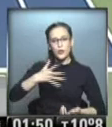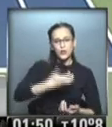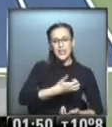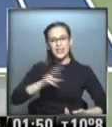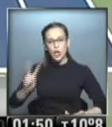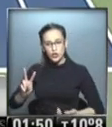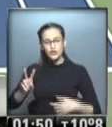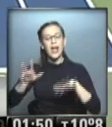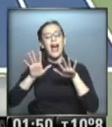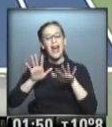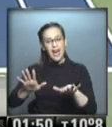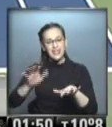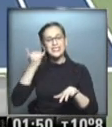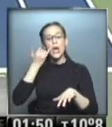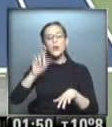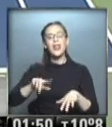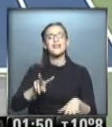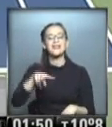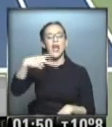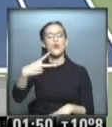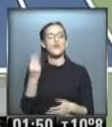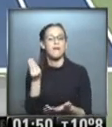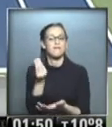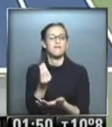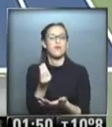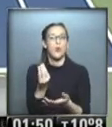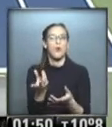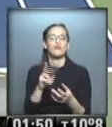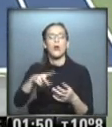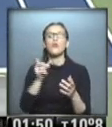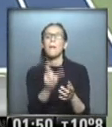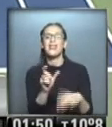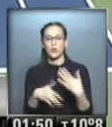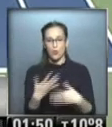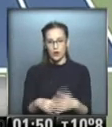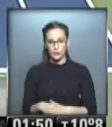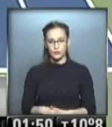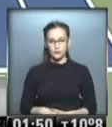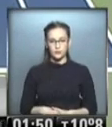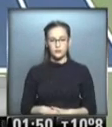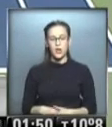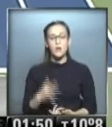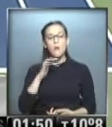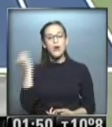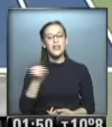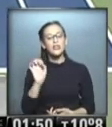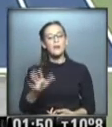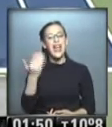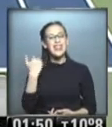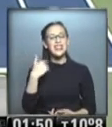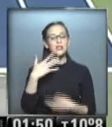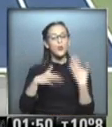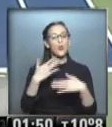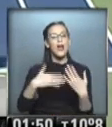se metió en la segunda ronda. Un batacazo e histórico para él, que solamente había ganado en primera ronda en el US Open